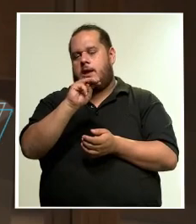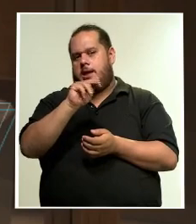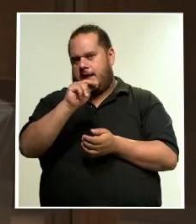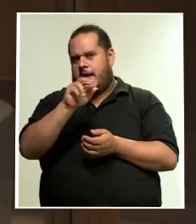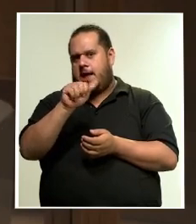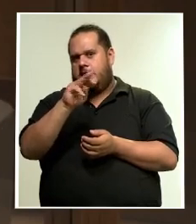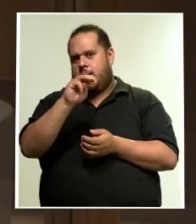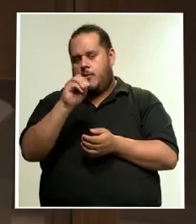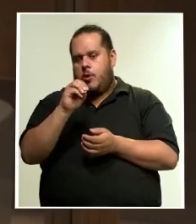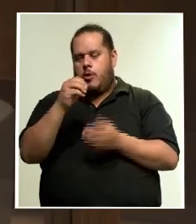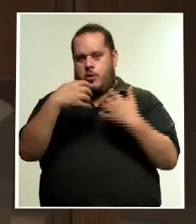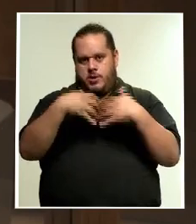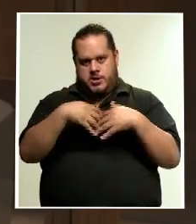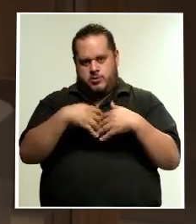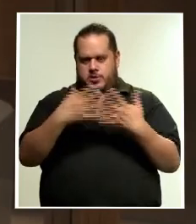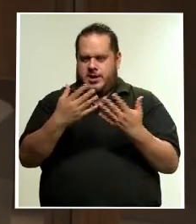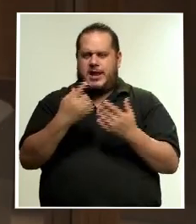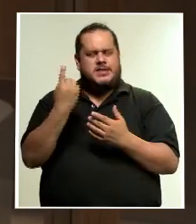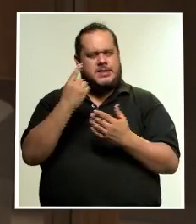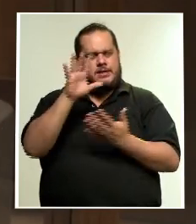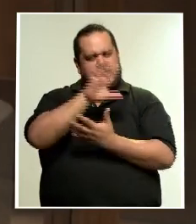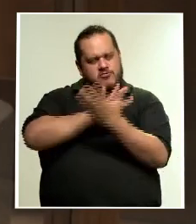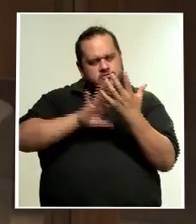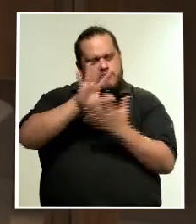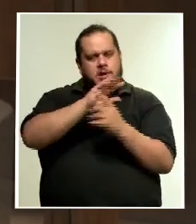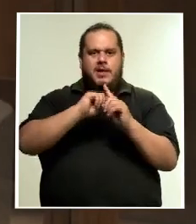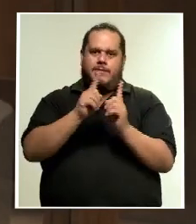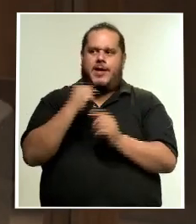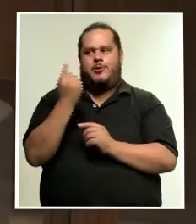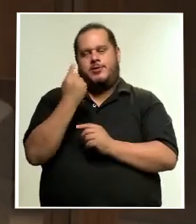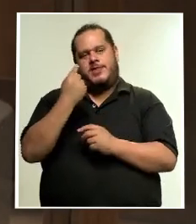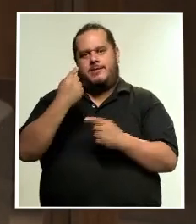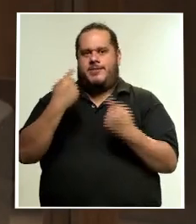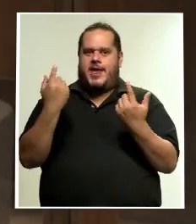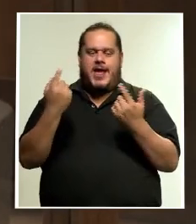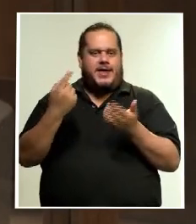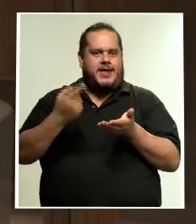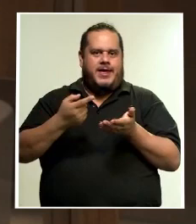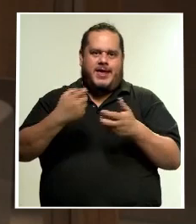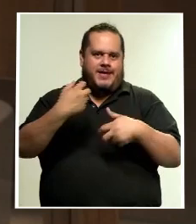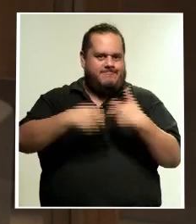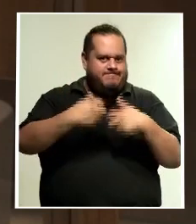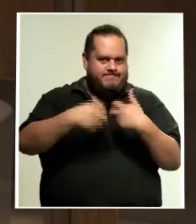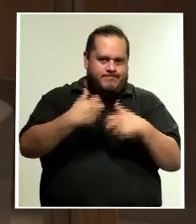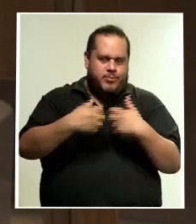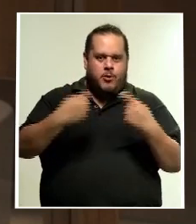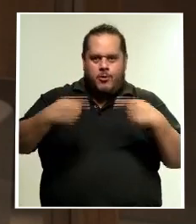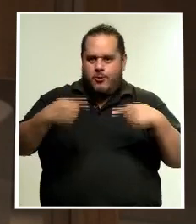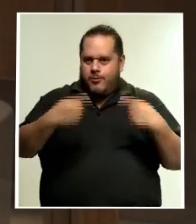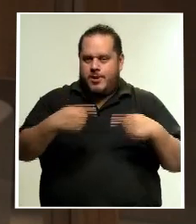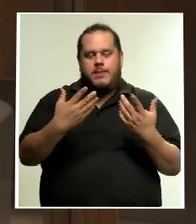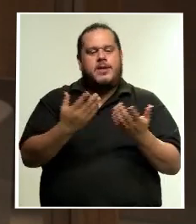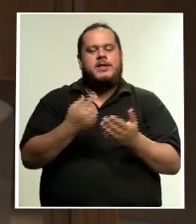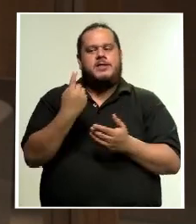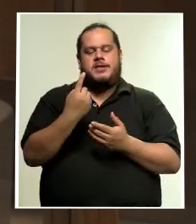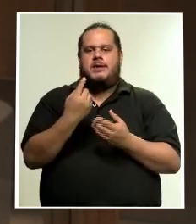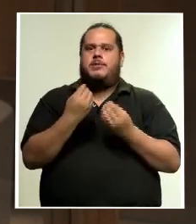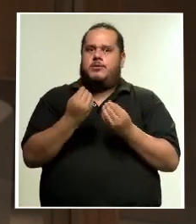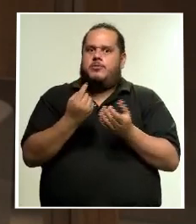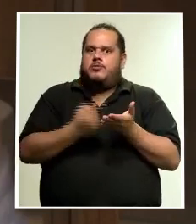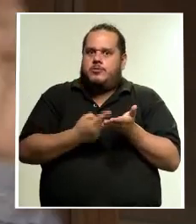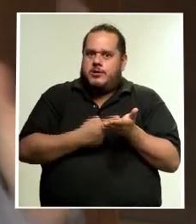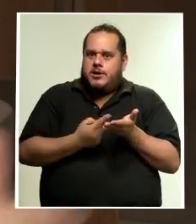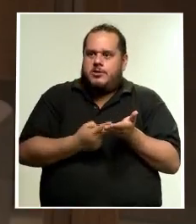veces hay confusión, evidentemente siempre hay polémica. Es un tema que realmente genera muchísima controversia y que,